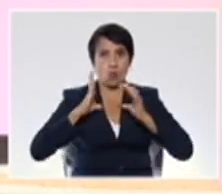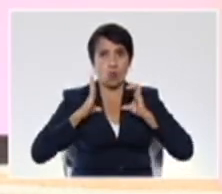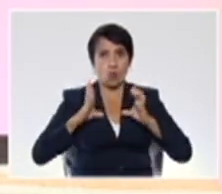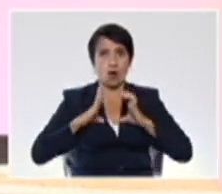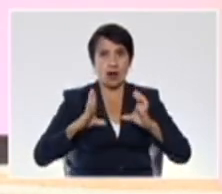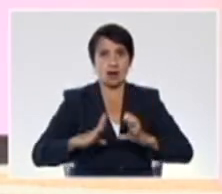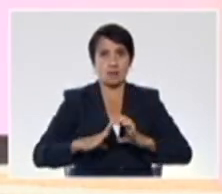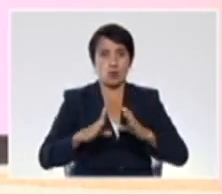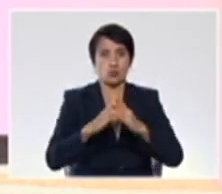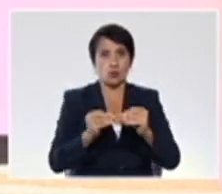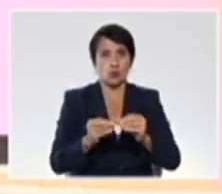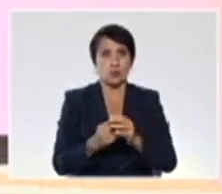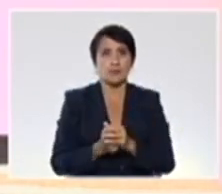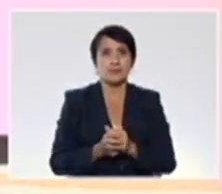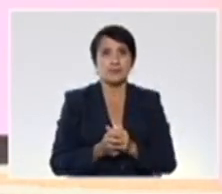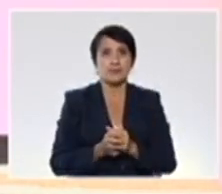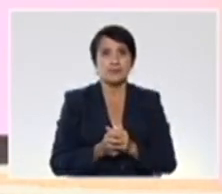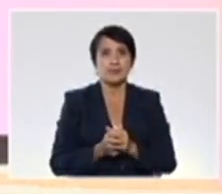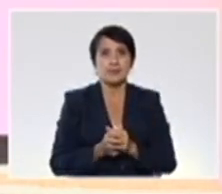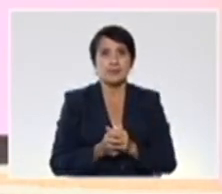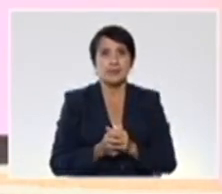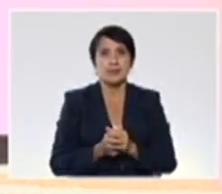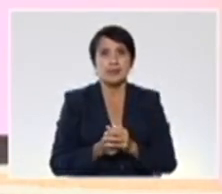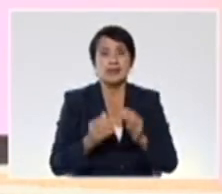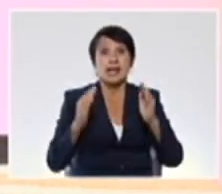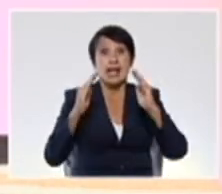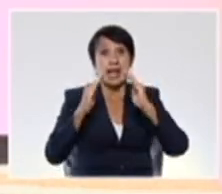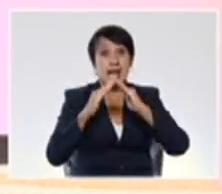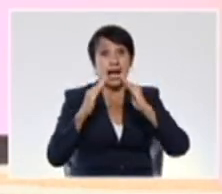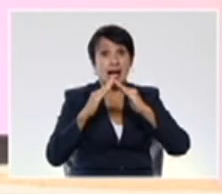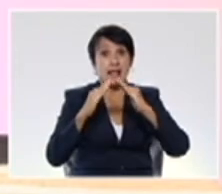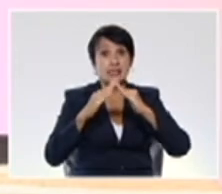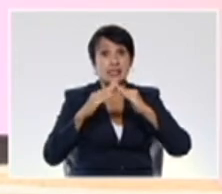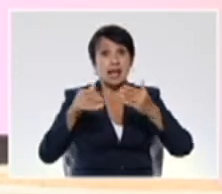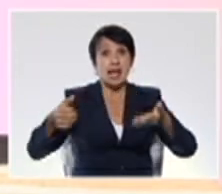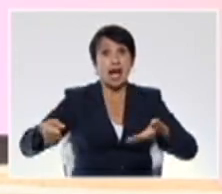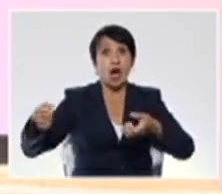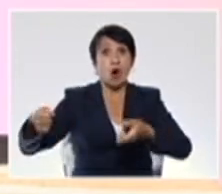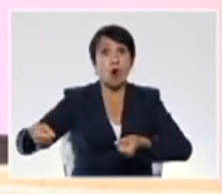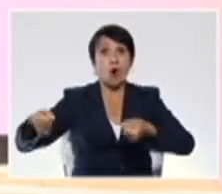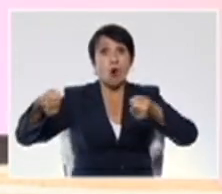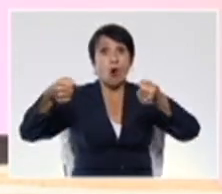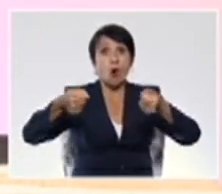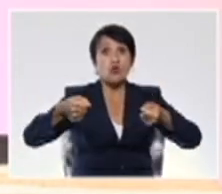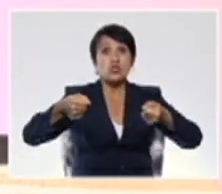Nosotros pudiésemos tener en nuestra casa esta olla de presión